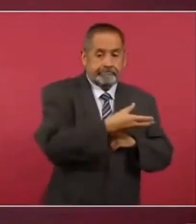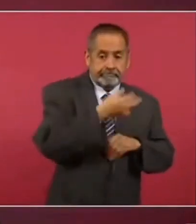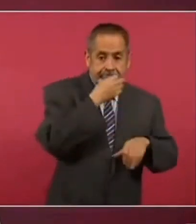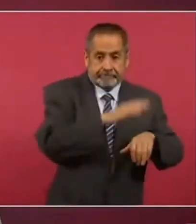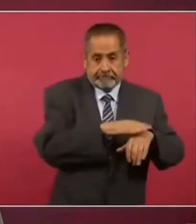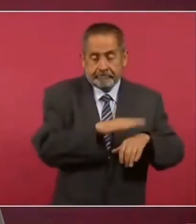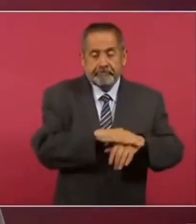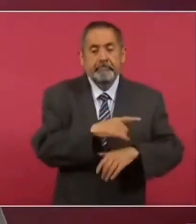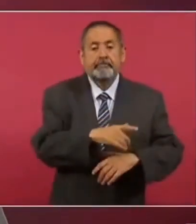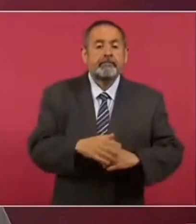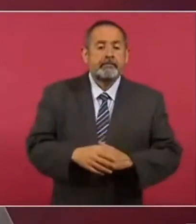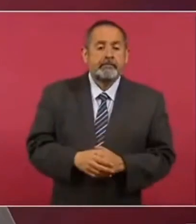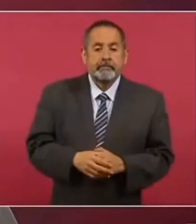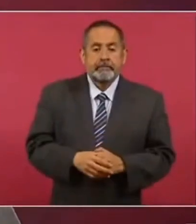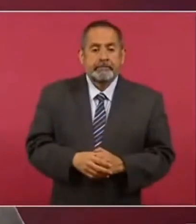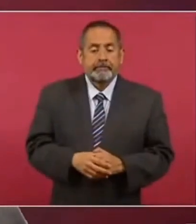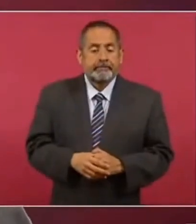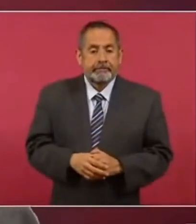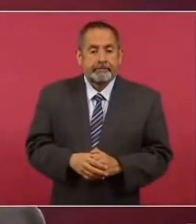este